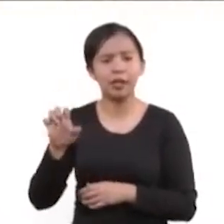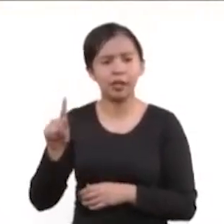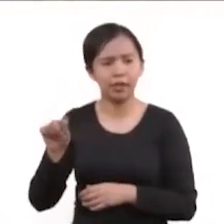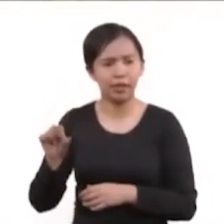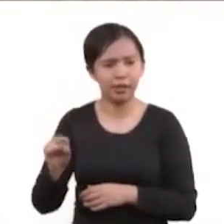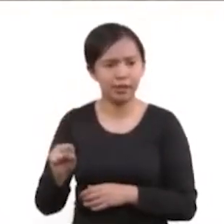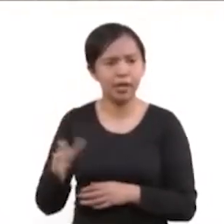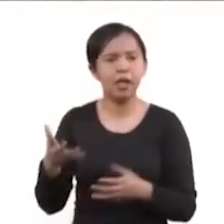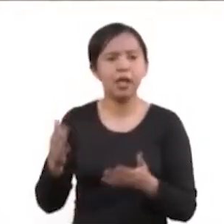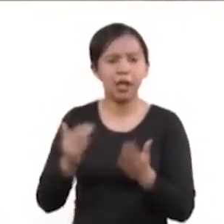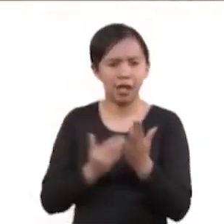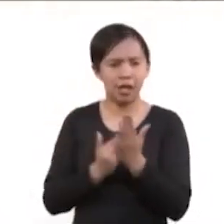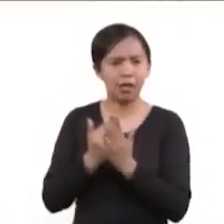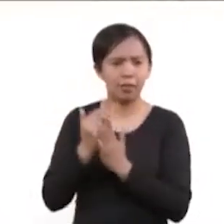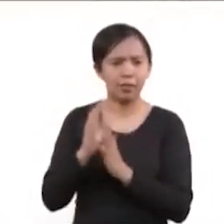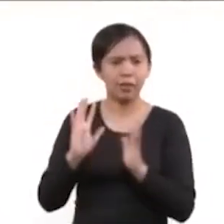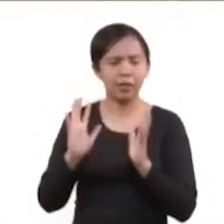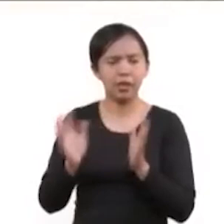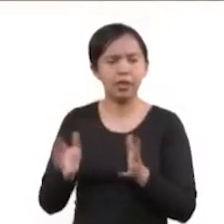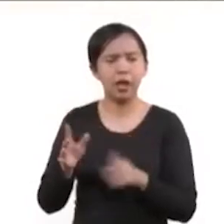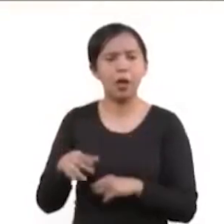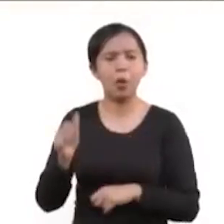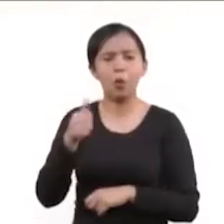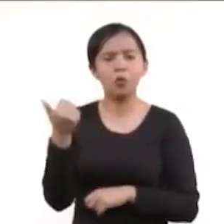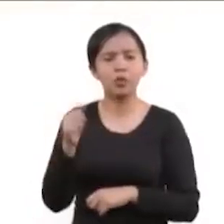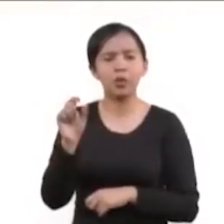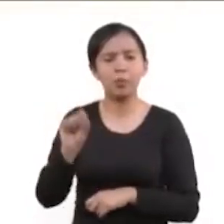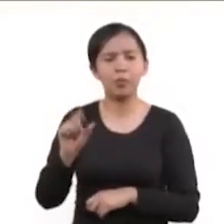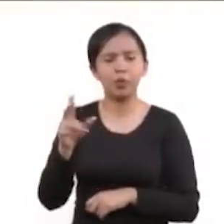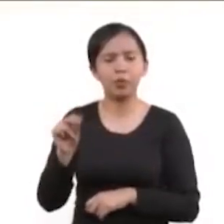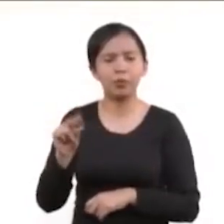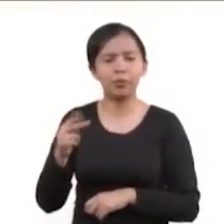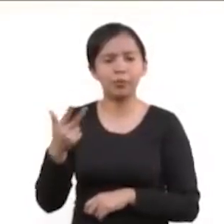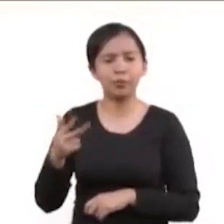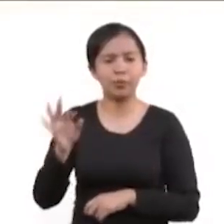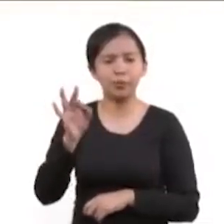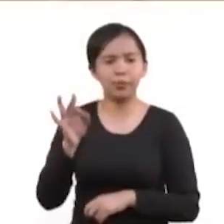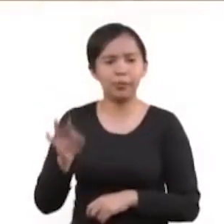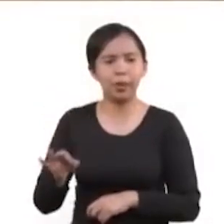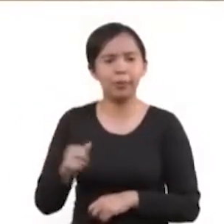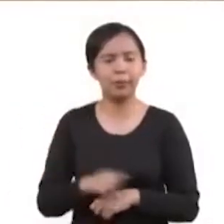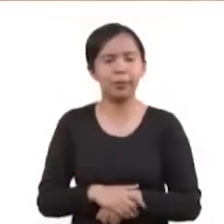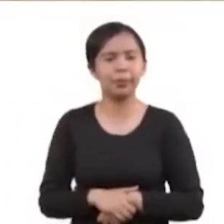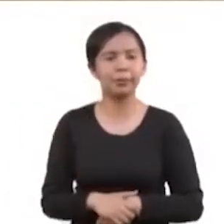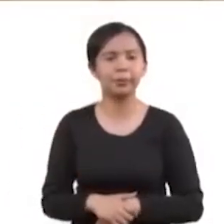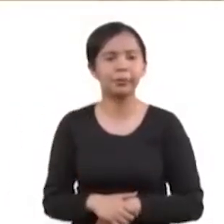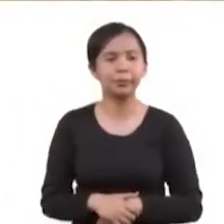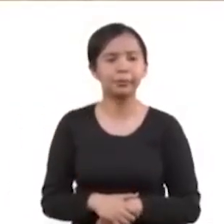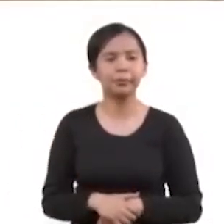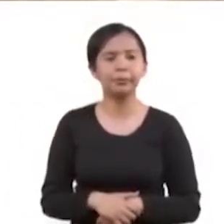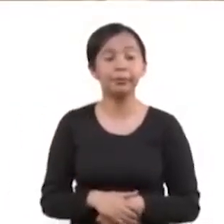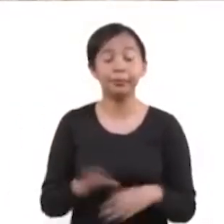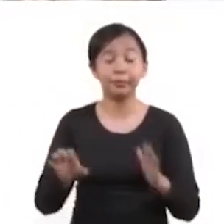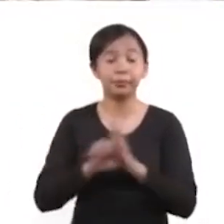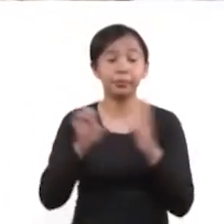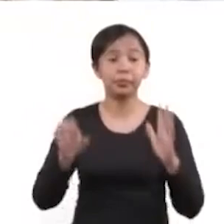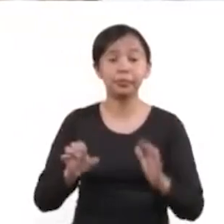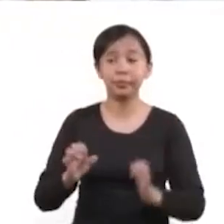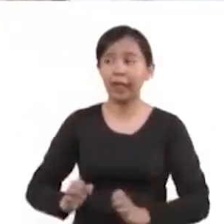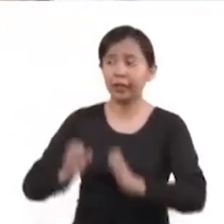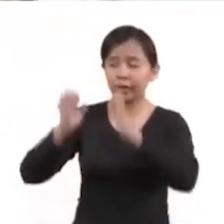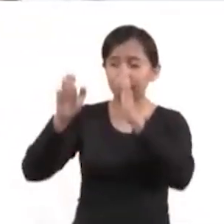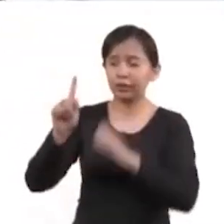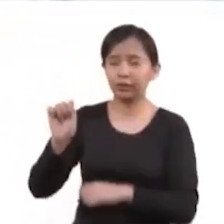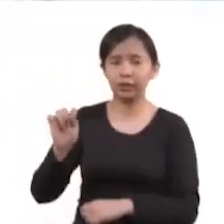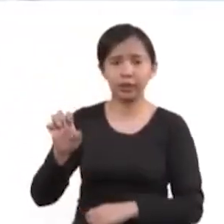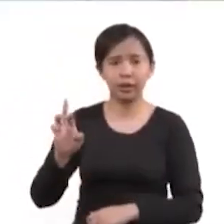y rellenos 2.300 metros cúbicos de un total de 25.000. Adelante. Y en el caso del edificio terminal,